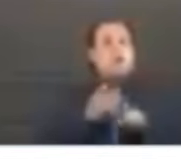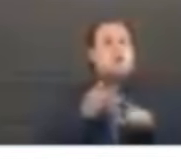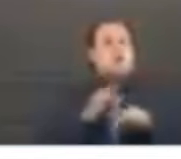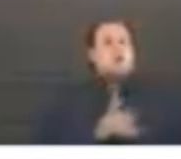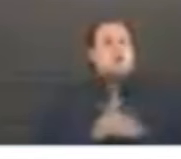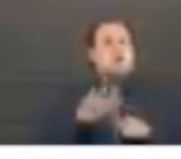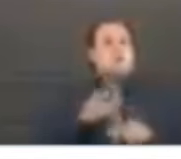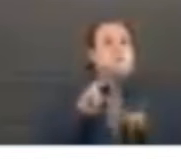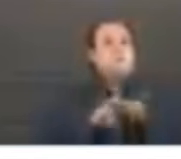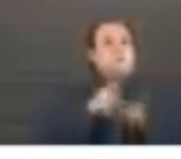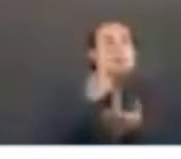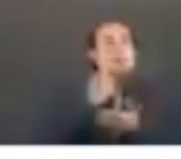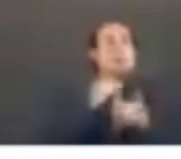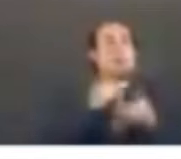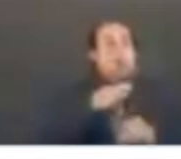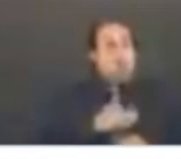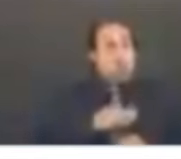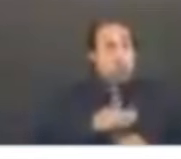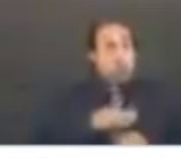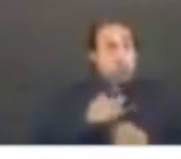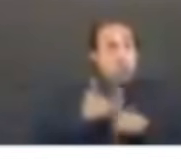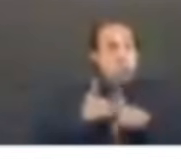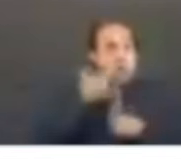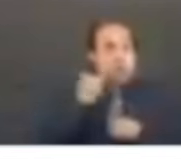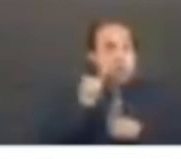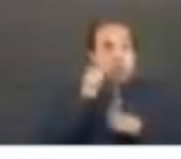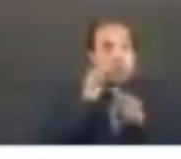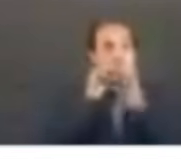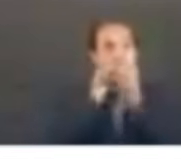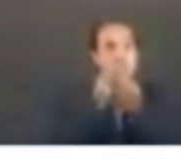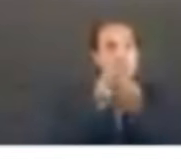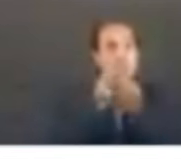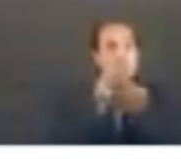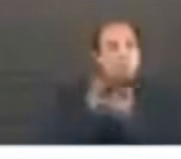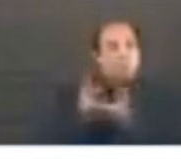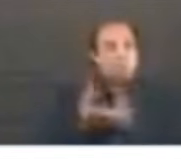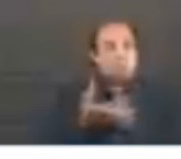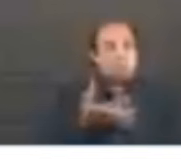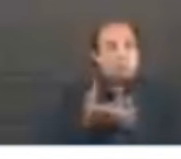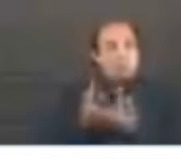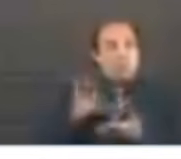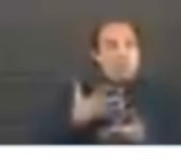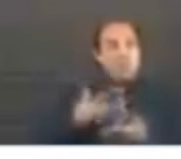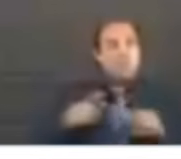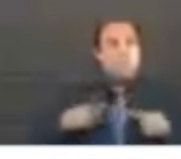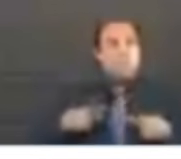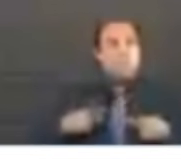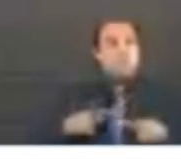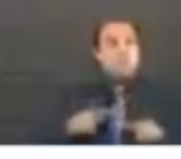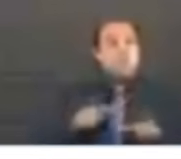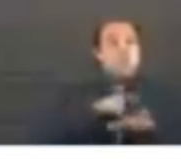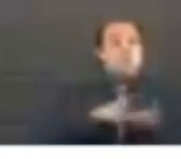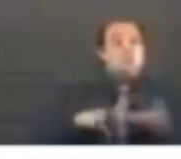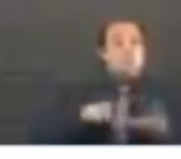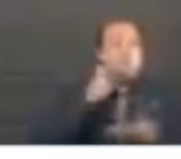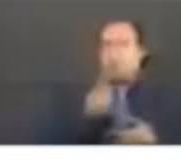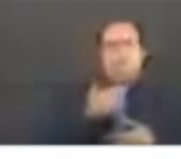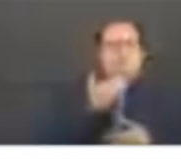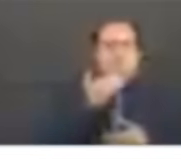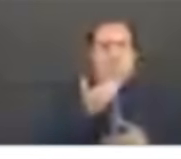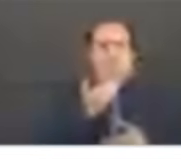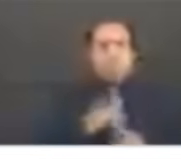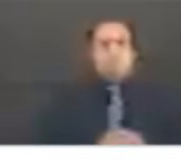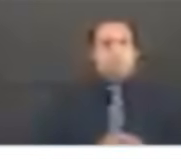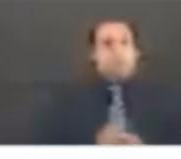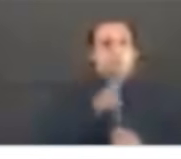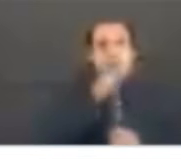gas. Esta forma de distribución se le cargaba al consumidor y eso no es correcto, no es correcto. No puede